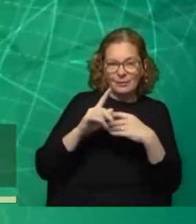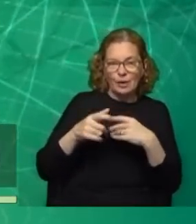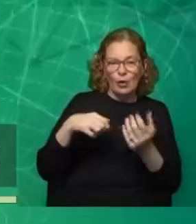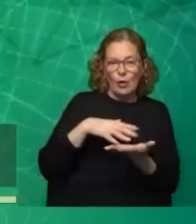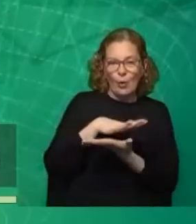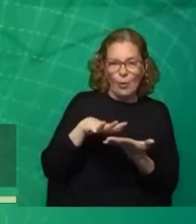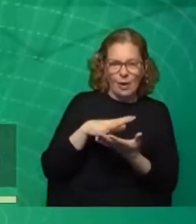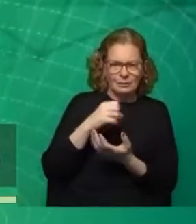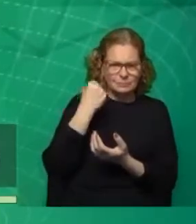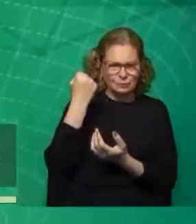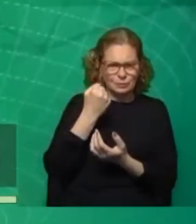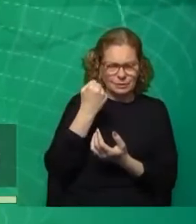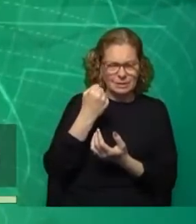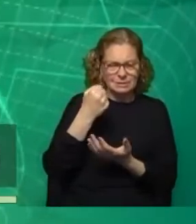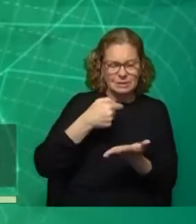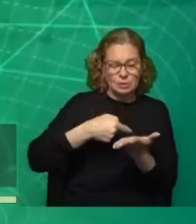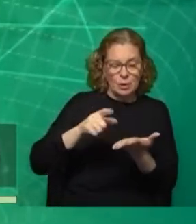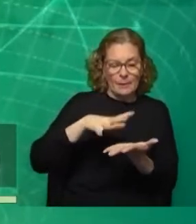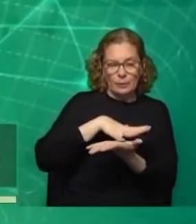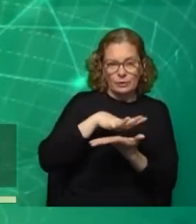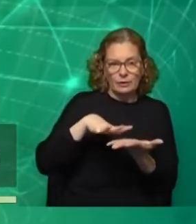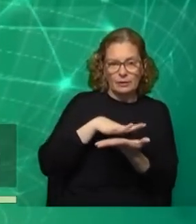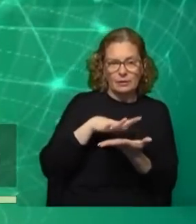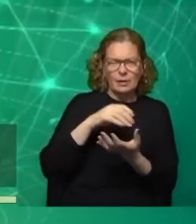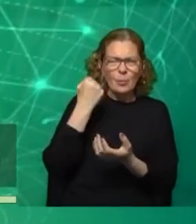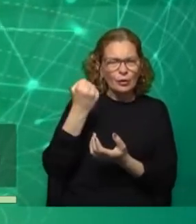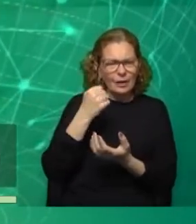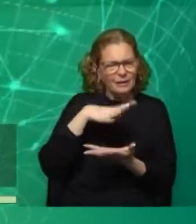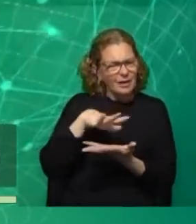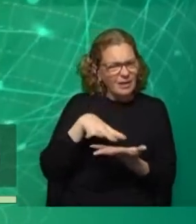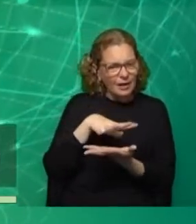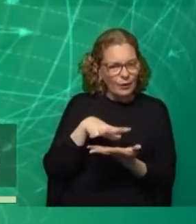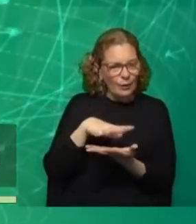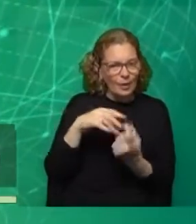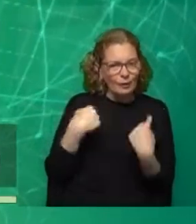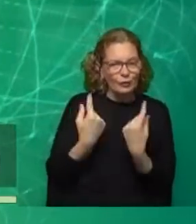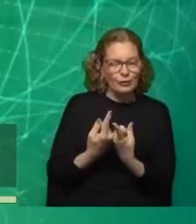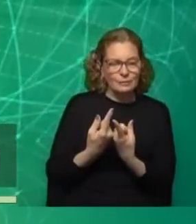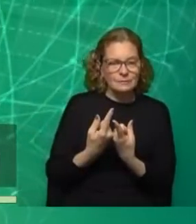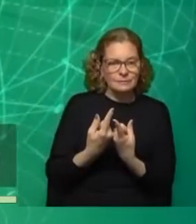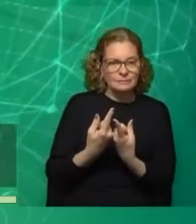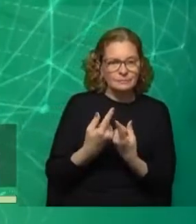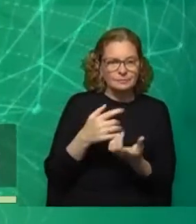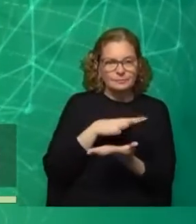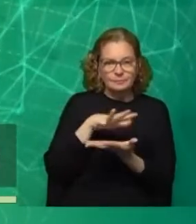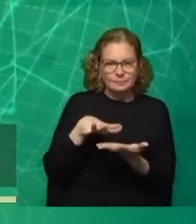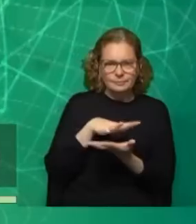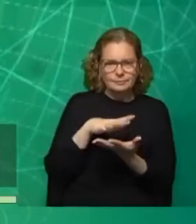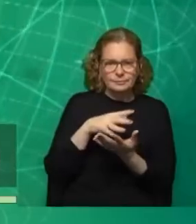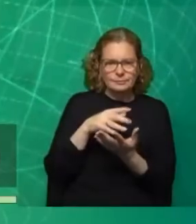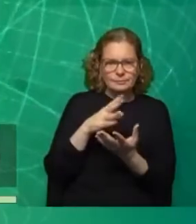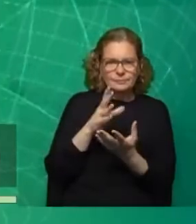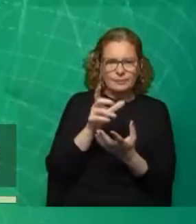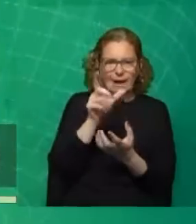lugar emblemático de la ciudad de Montevideo circunstancia tiene el cerro para la ciudad bueno el cerro el cerro es está en el